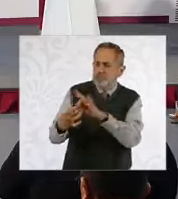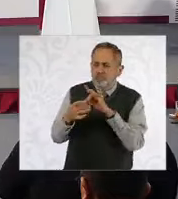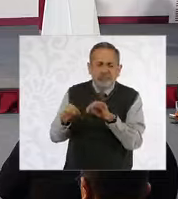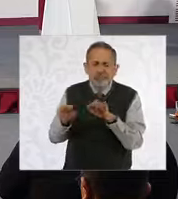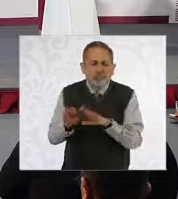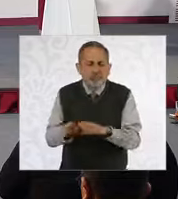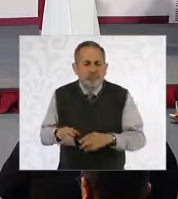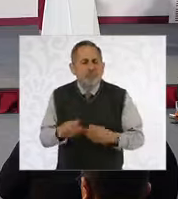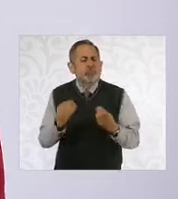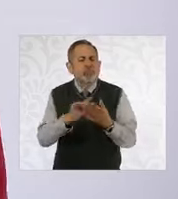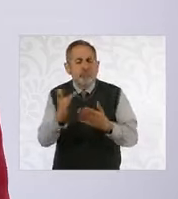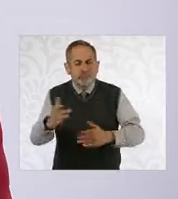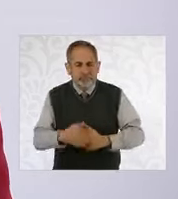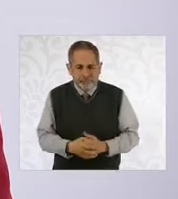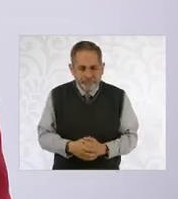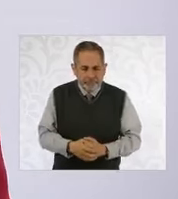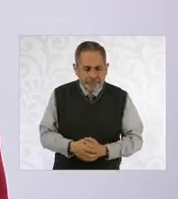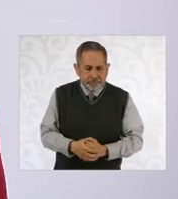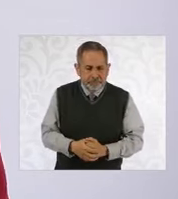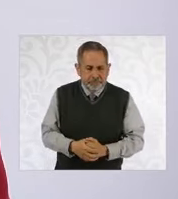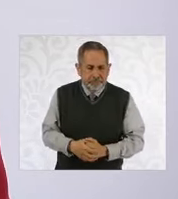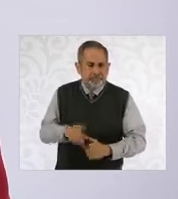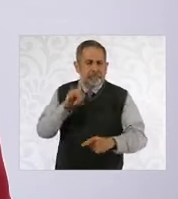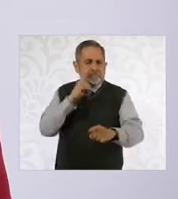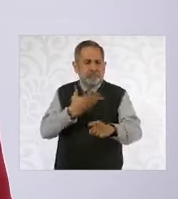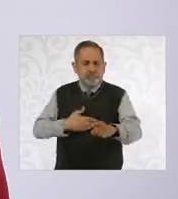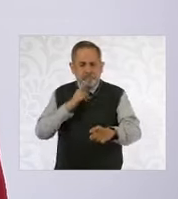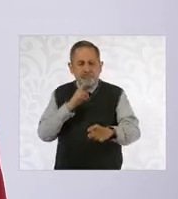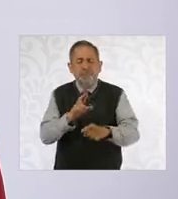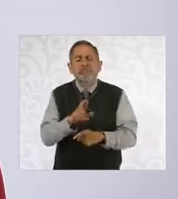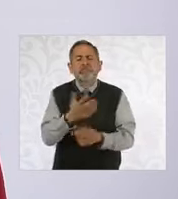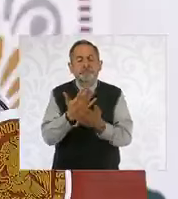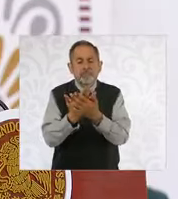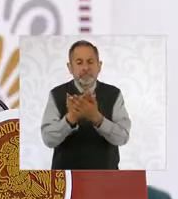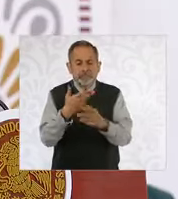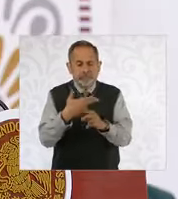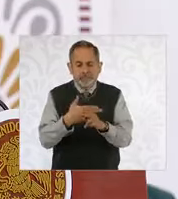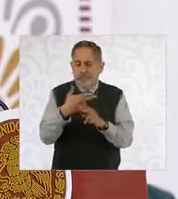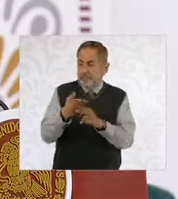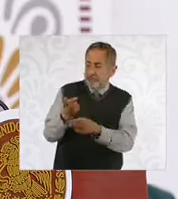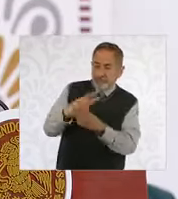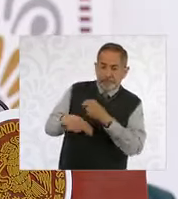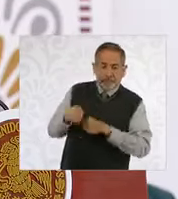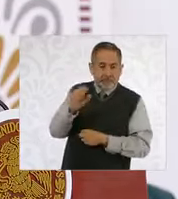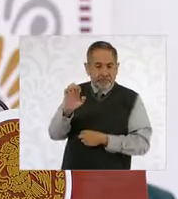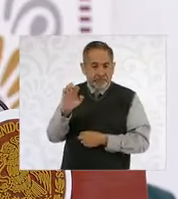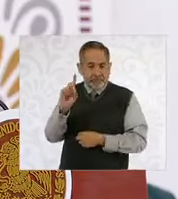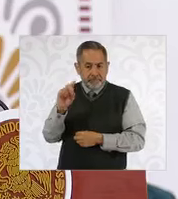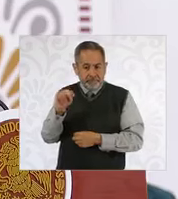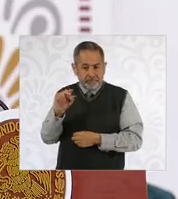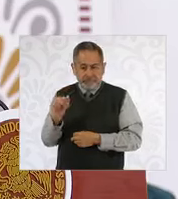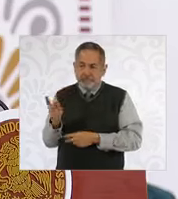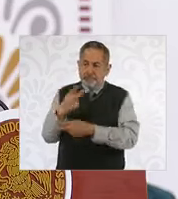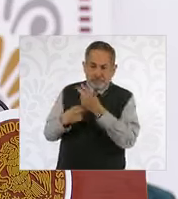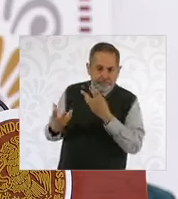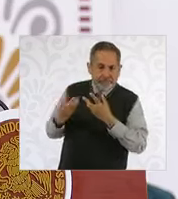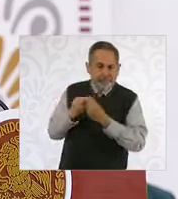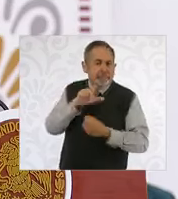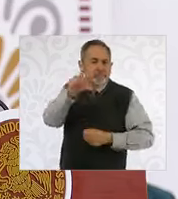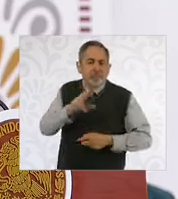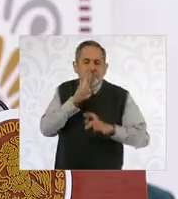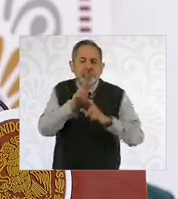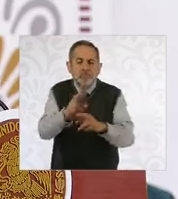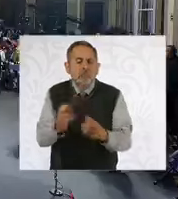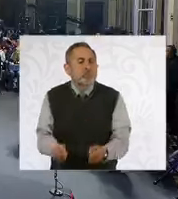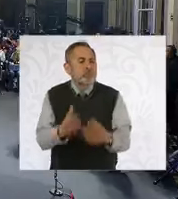Sí, si quieren ya hablamos de vivienda cuando venga Edna y que pueda platicar cuántas viviendas se harían en la Ciudad